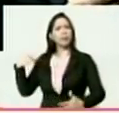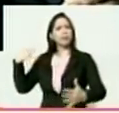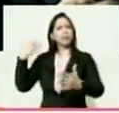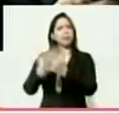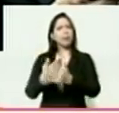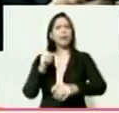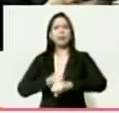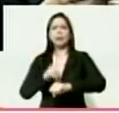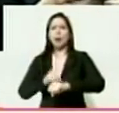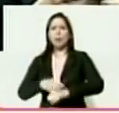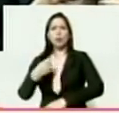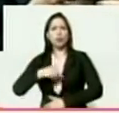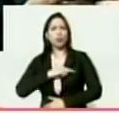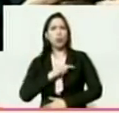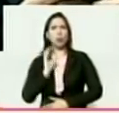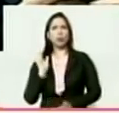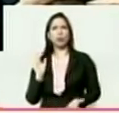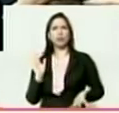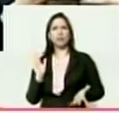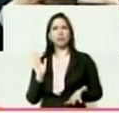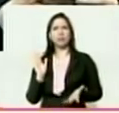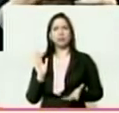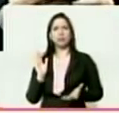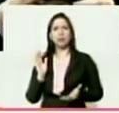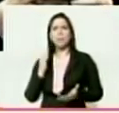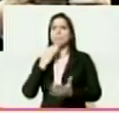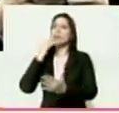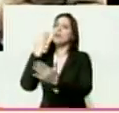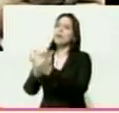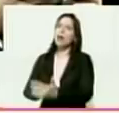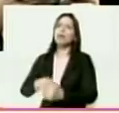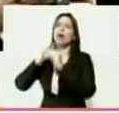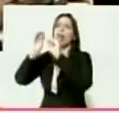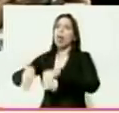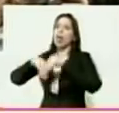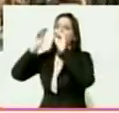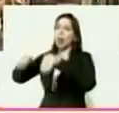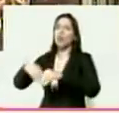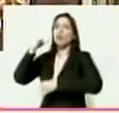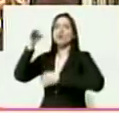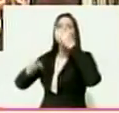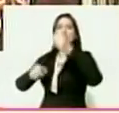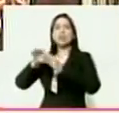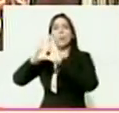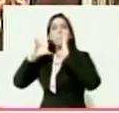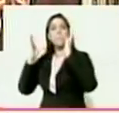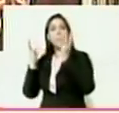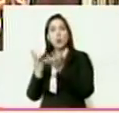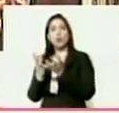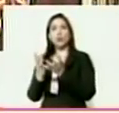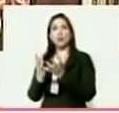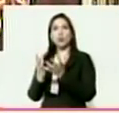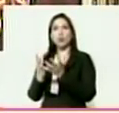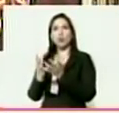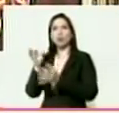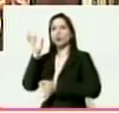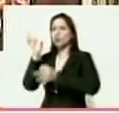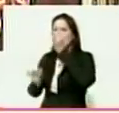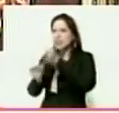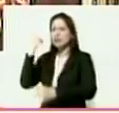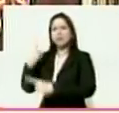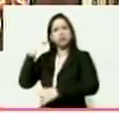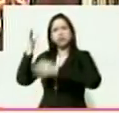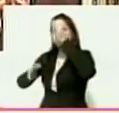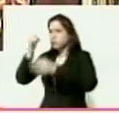clamando por justicia en el mundo, Justicia, justicia,